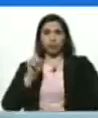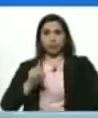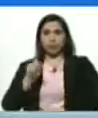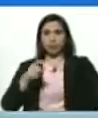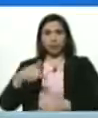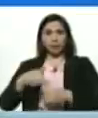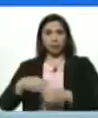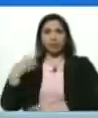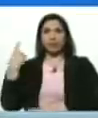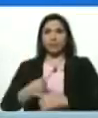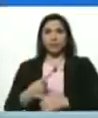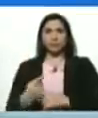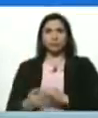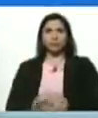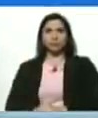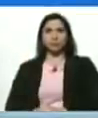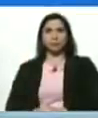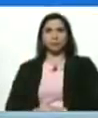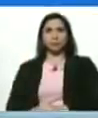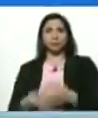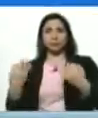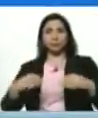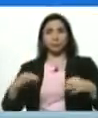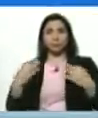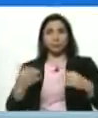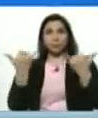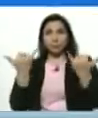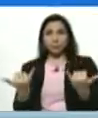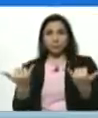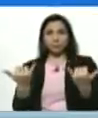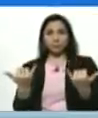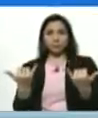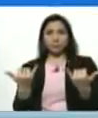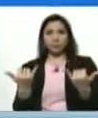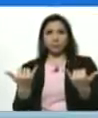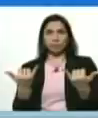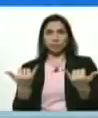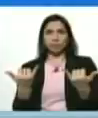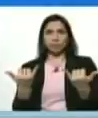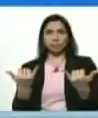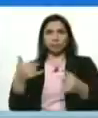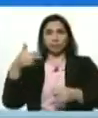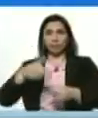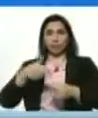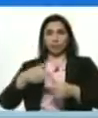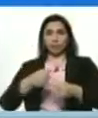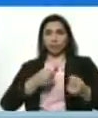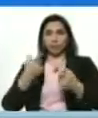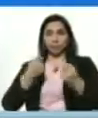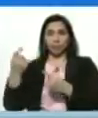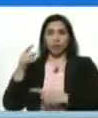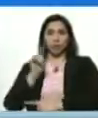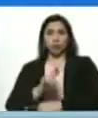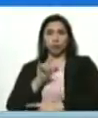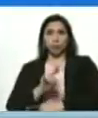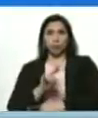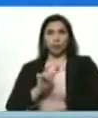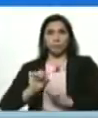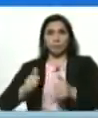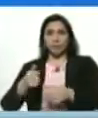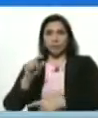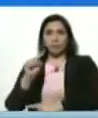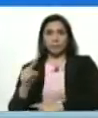tenemos que normalizar ya el suministro de gasolina el lunes que viene